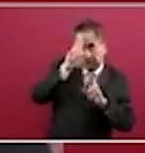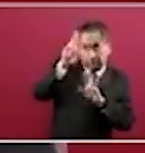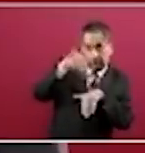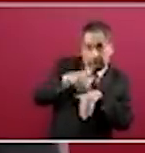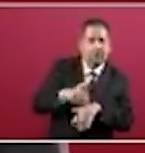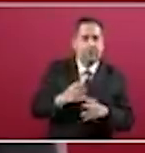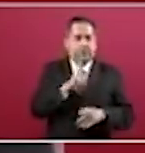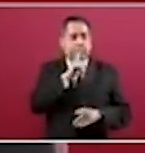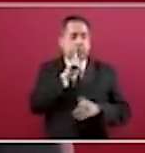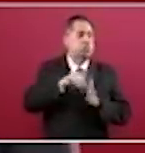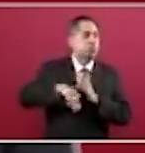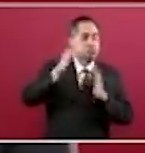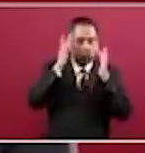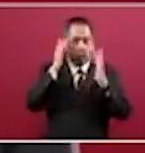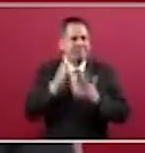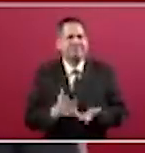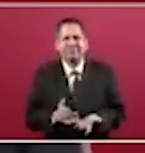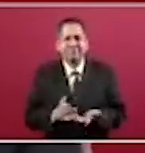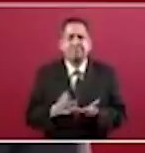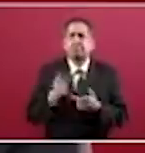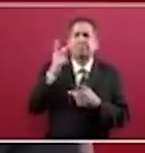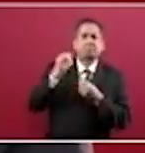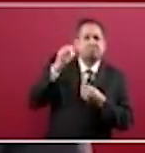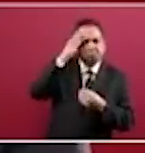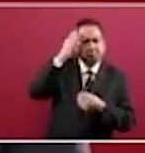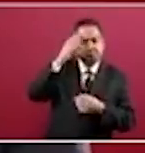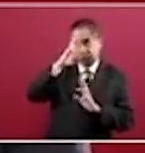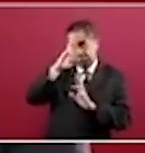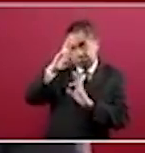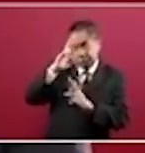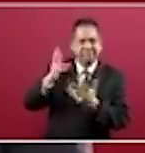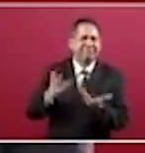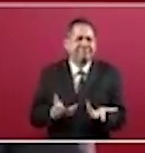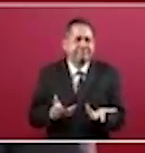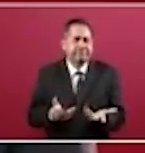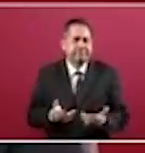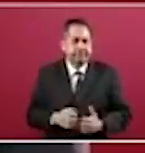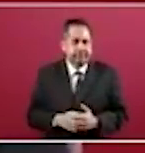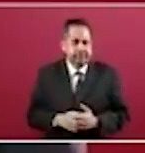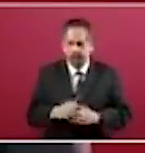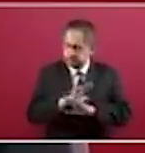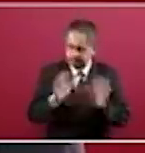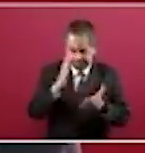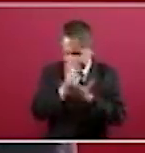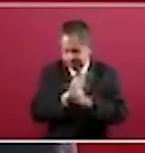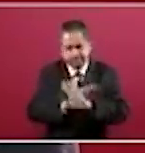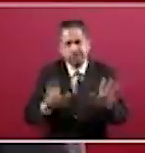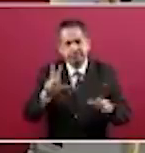rosa, ni los mencionaban, no perdían ni siquiera su respetabilidad. Entonces, ya eso